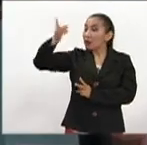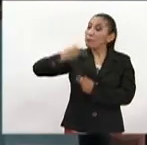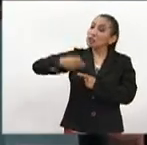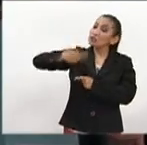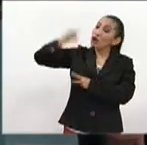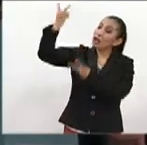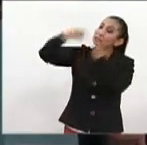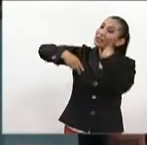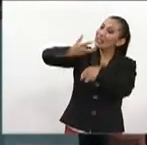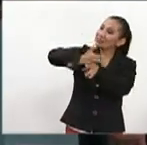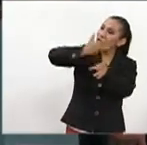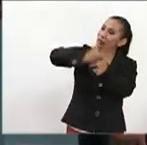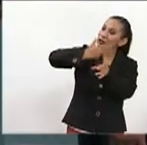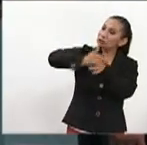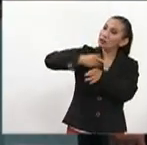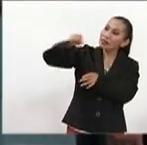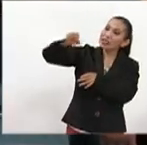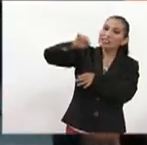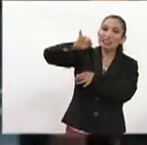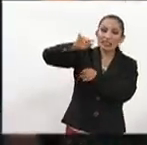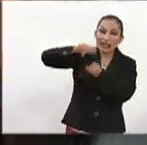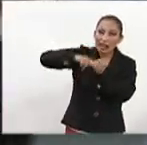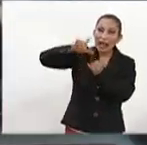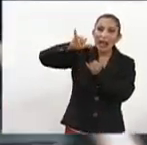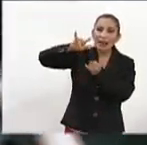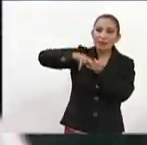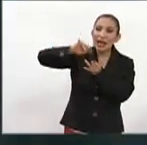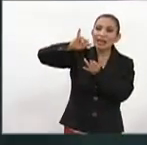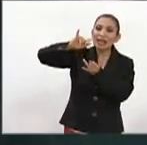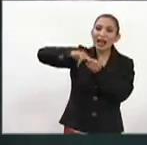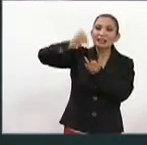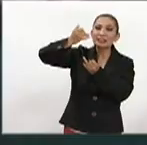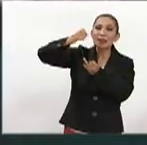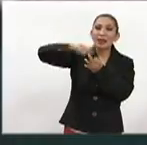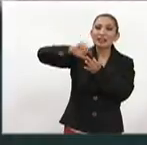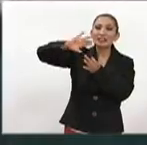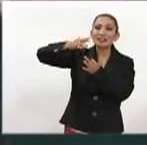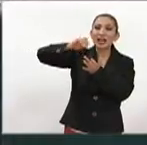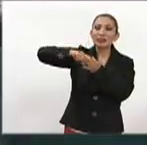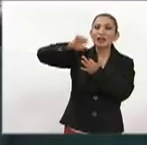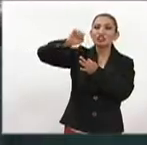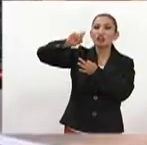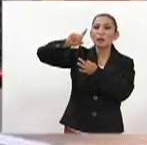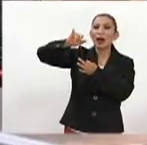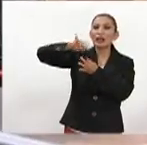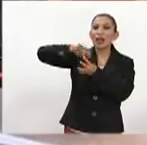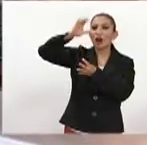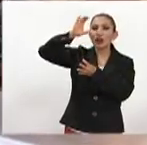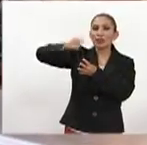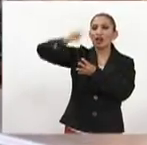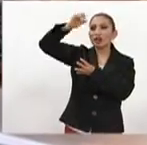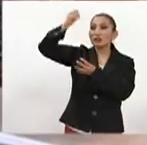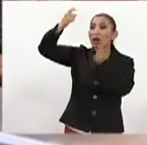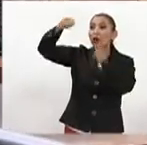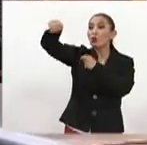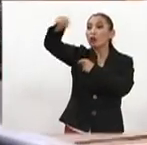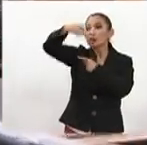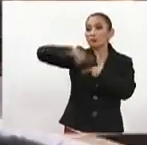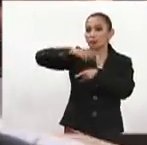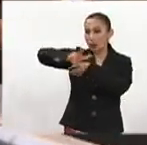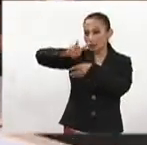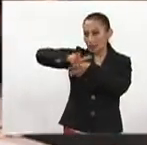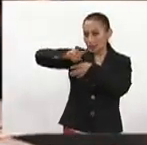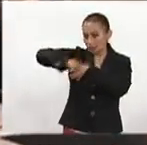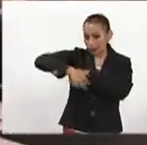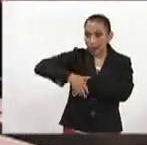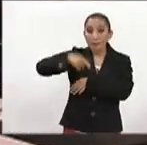territorio estadounidense a ciudadanos provenientes de Siria, Libia, Irán, Yemen, Chad, Somalia, Corea del Norte y algunos funcionarios de Venezuela.